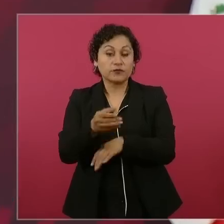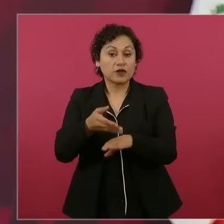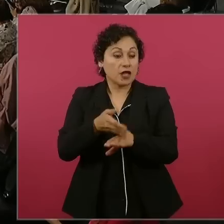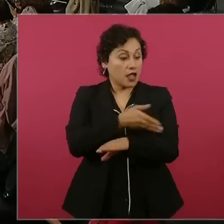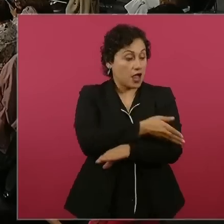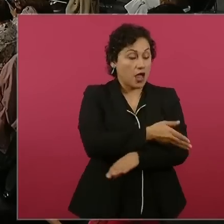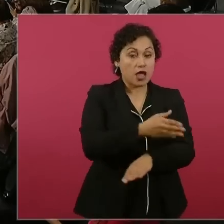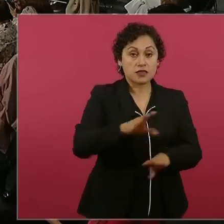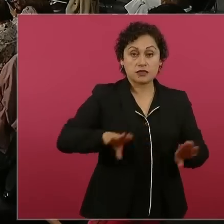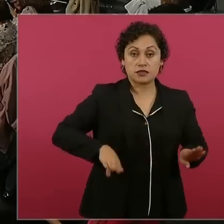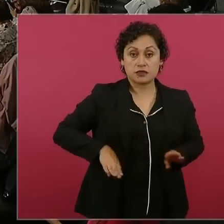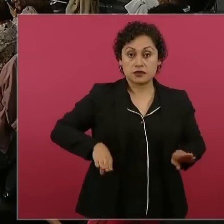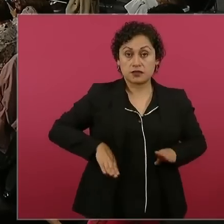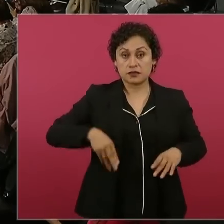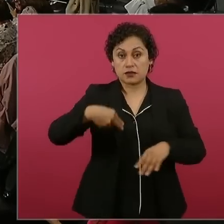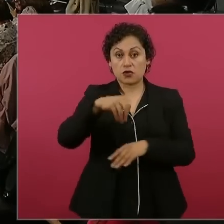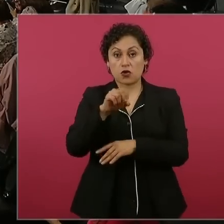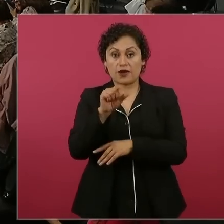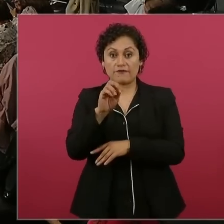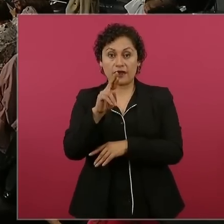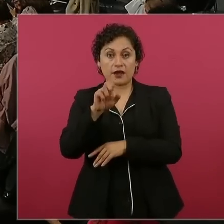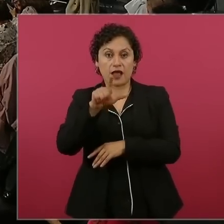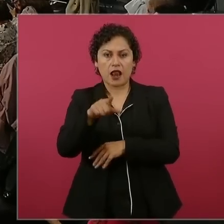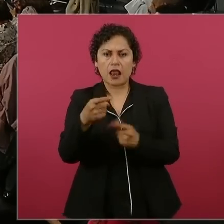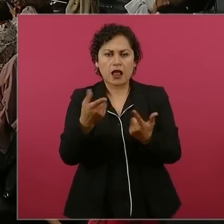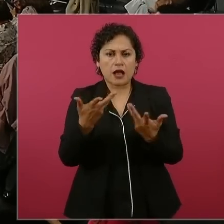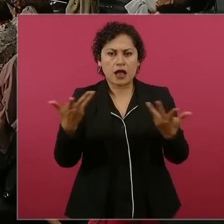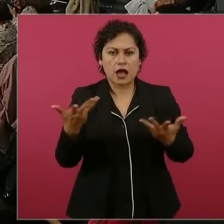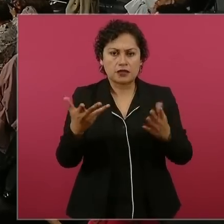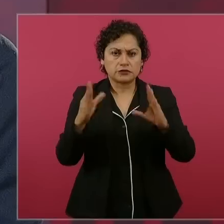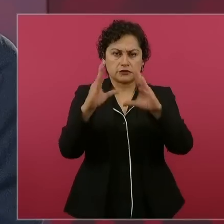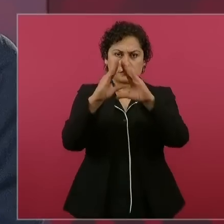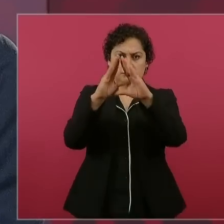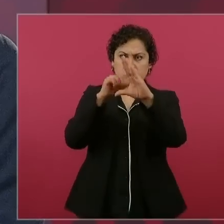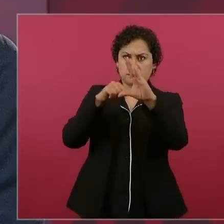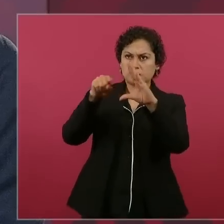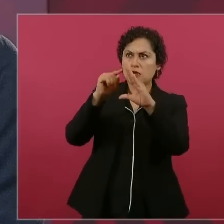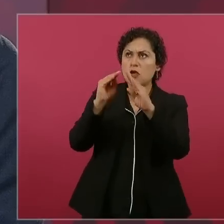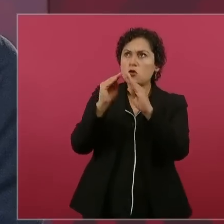primero a los de arriba.